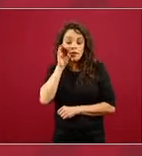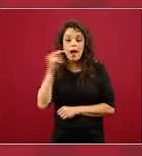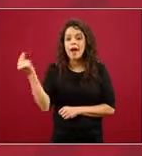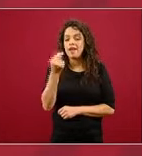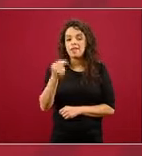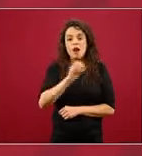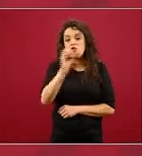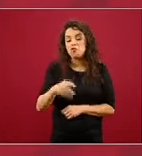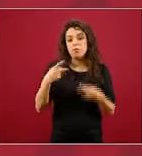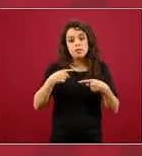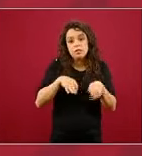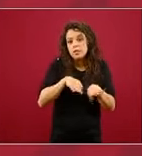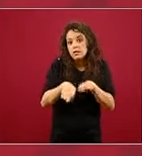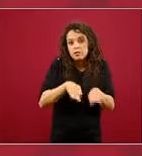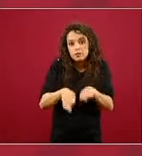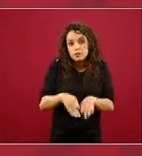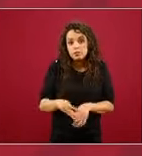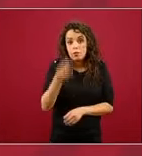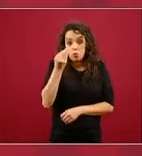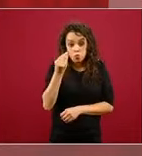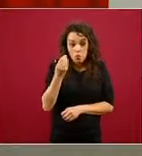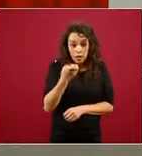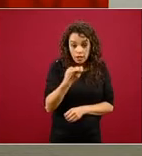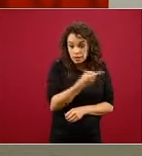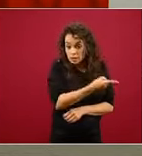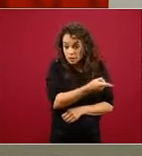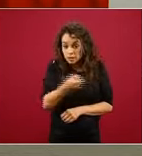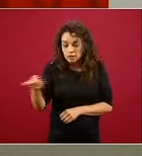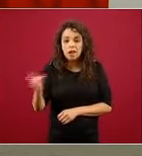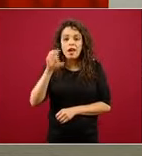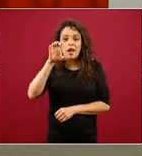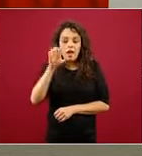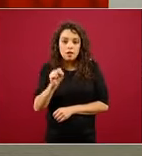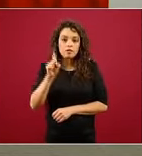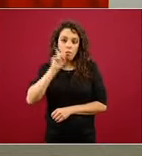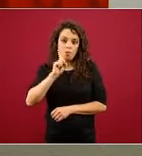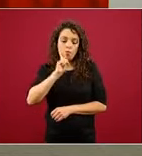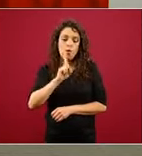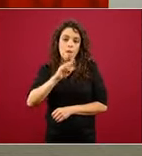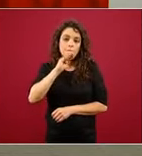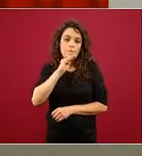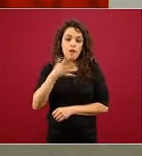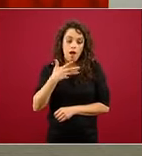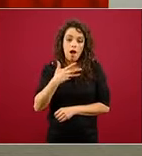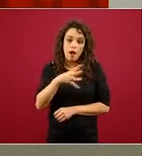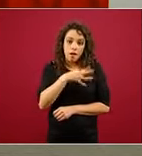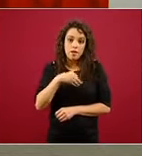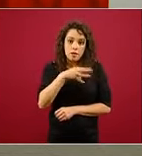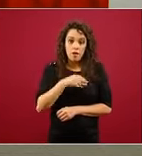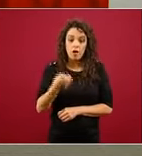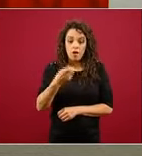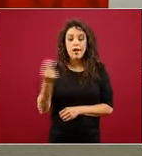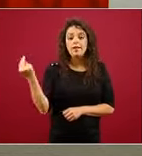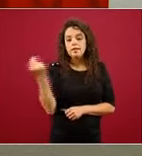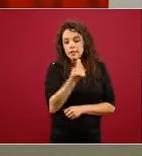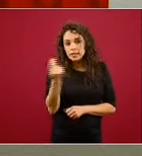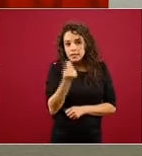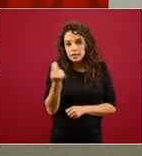muchas de estas personas son mamás, y en su momento necesitan también